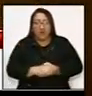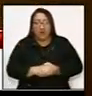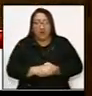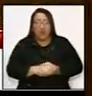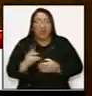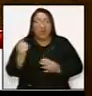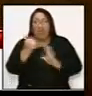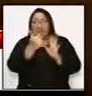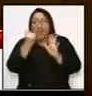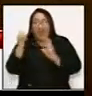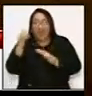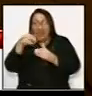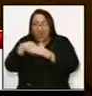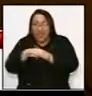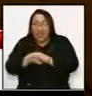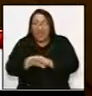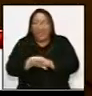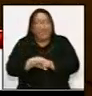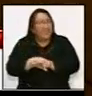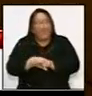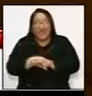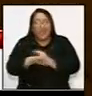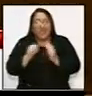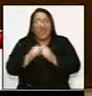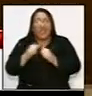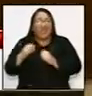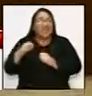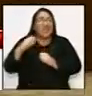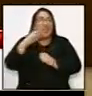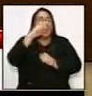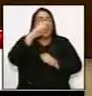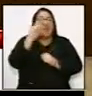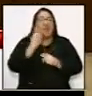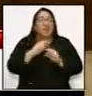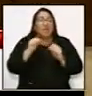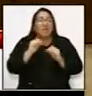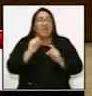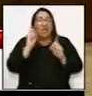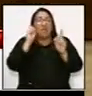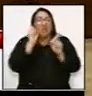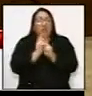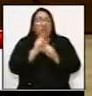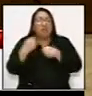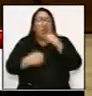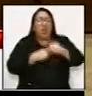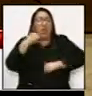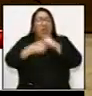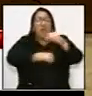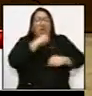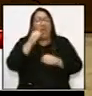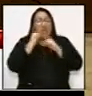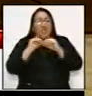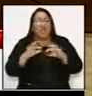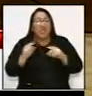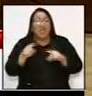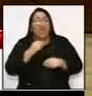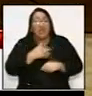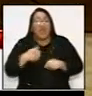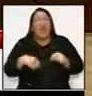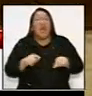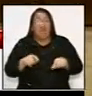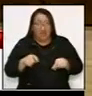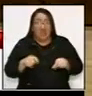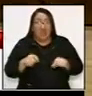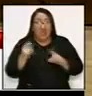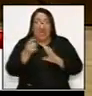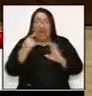graba todo el ingreso y el diálogo con Alan García en la escalera, pero sí se graba el enfrentamiento que hay con el abogado y con el secretario del presidente. Eso sí se graba